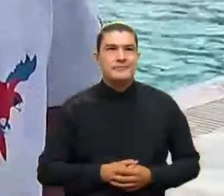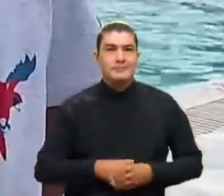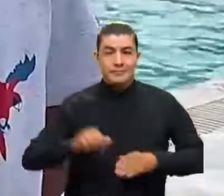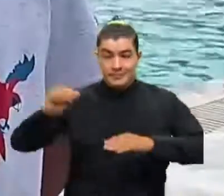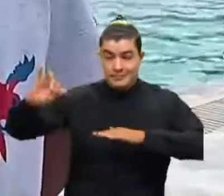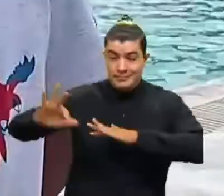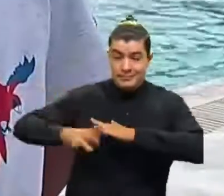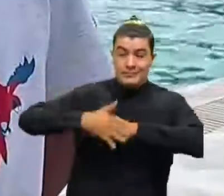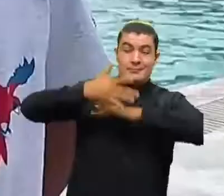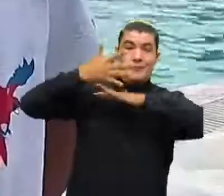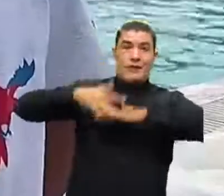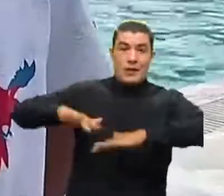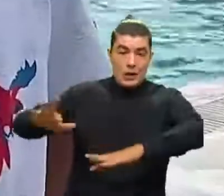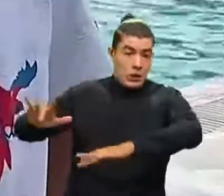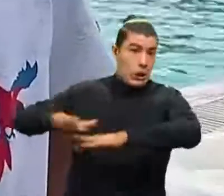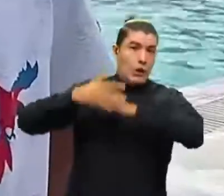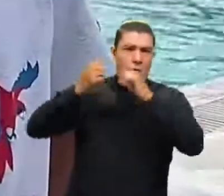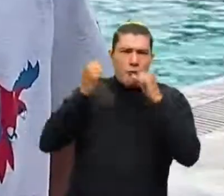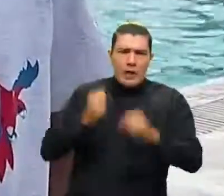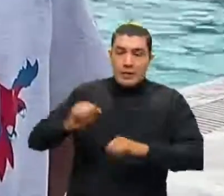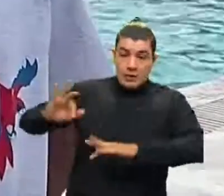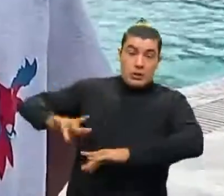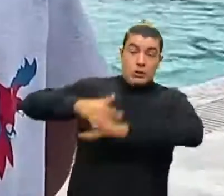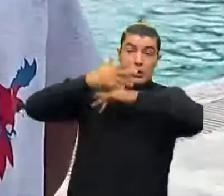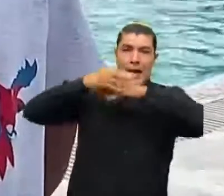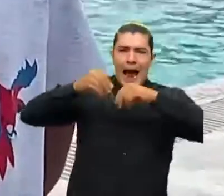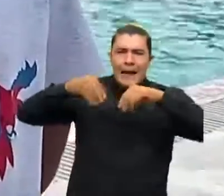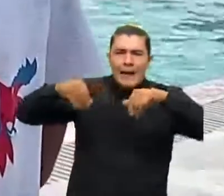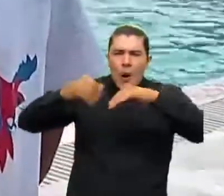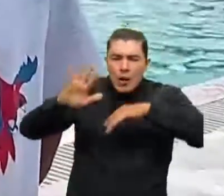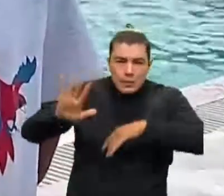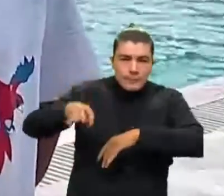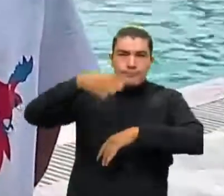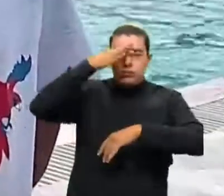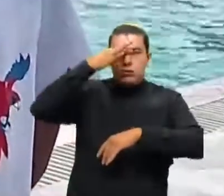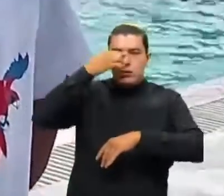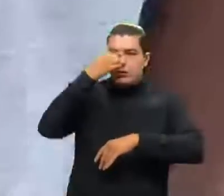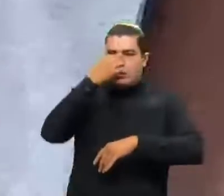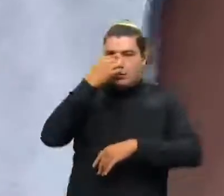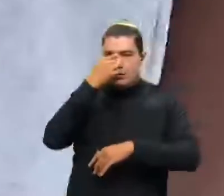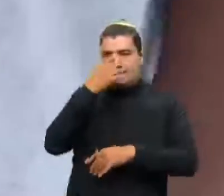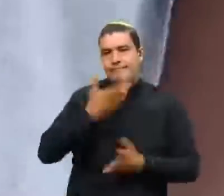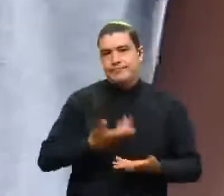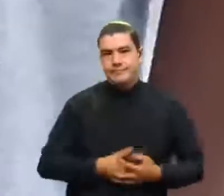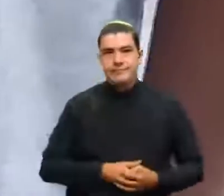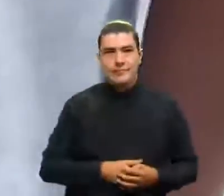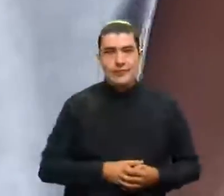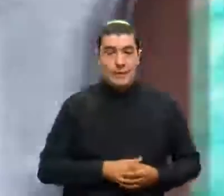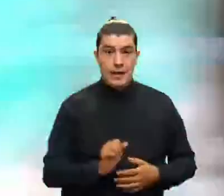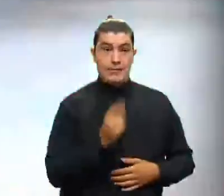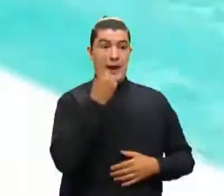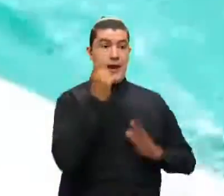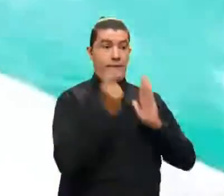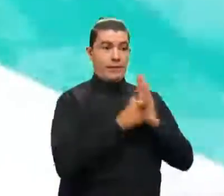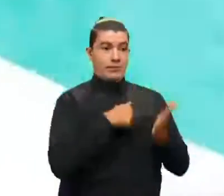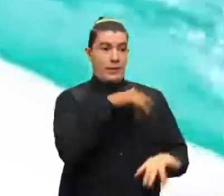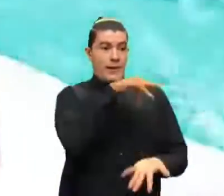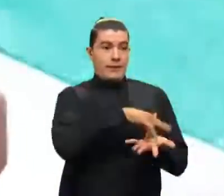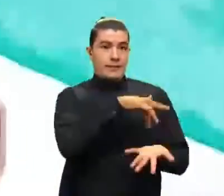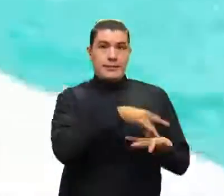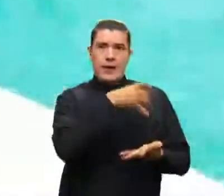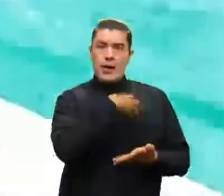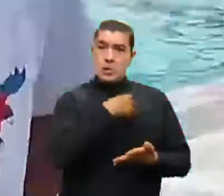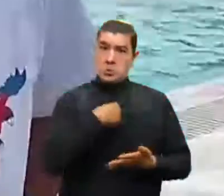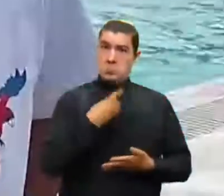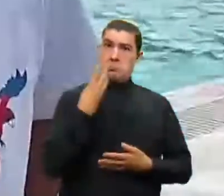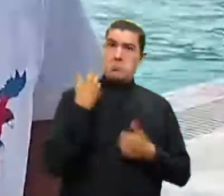mí, para ser mi primera vez, creo que me fue bastante bien, porque en mi categoría llegué de tercero,